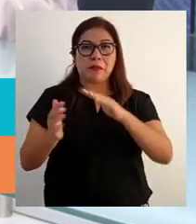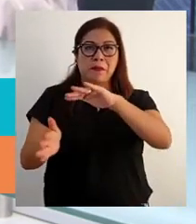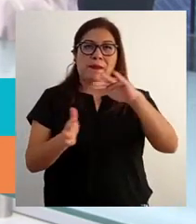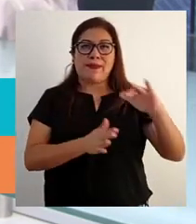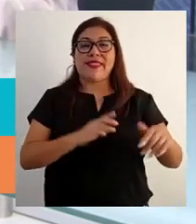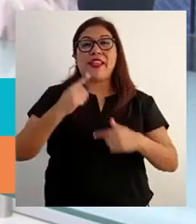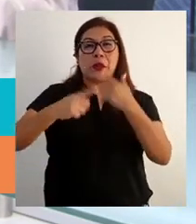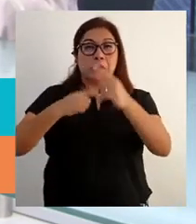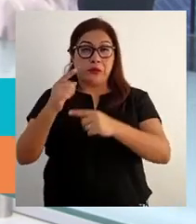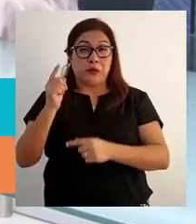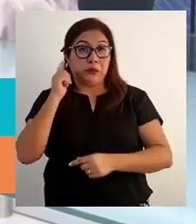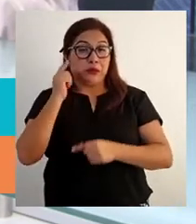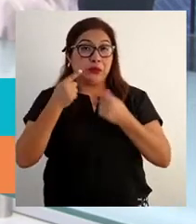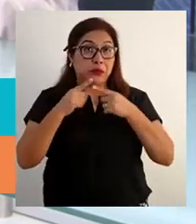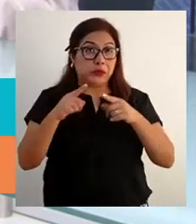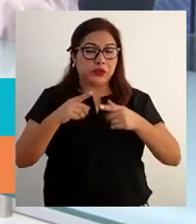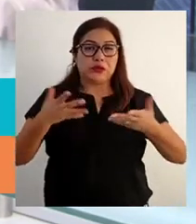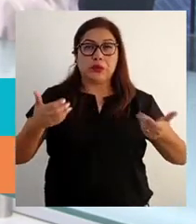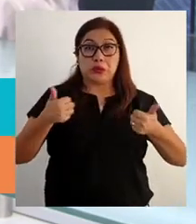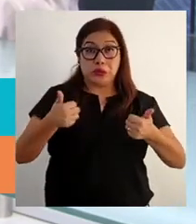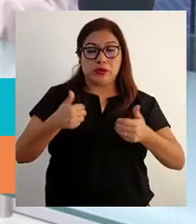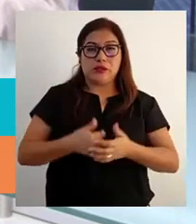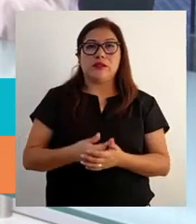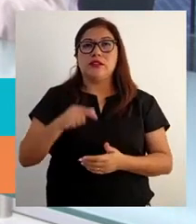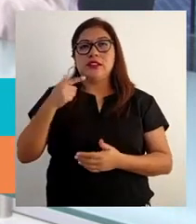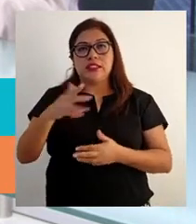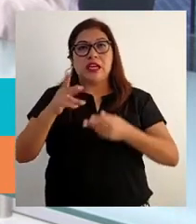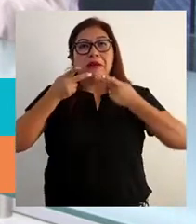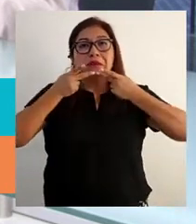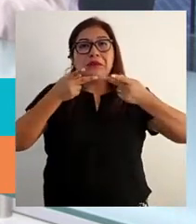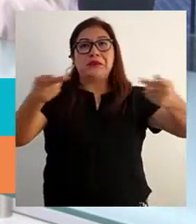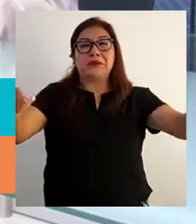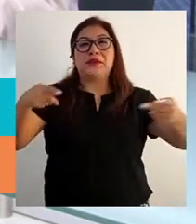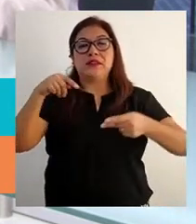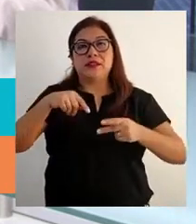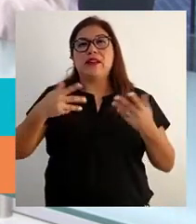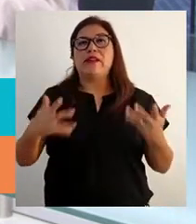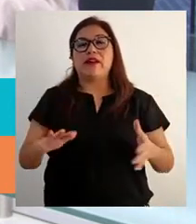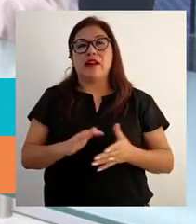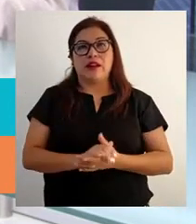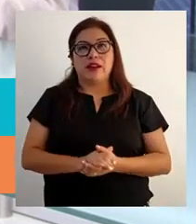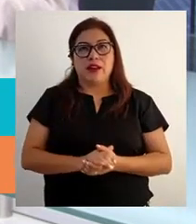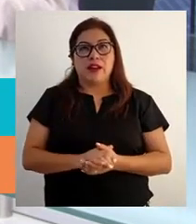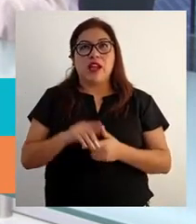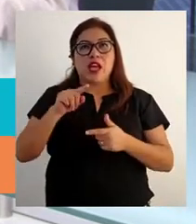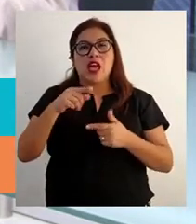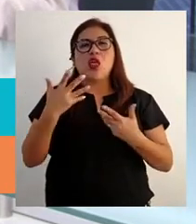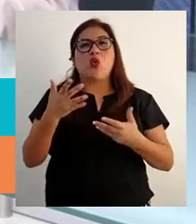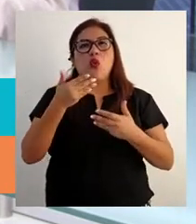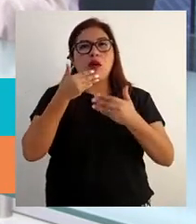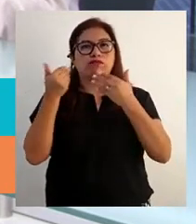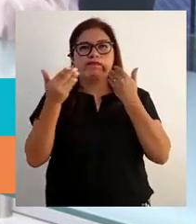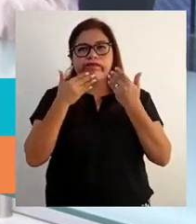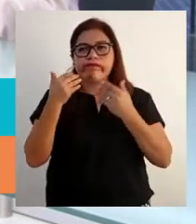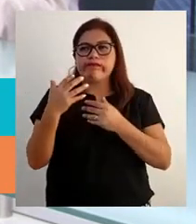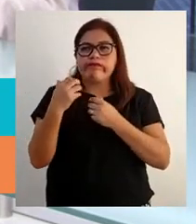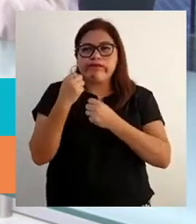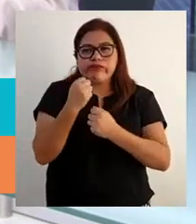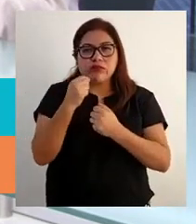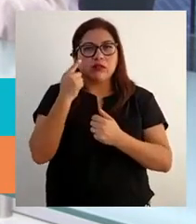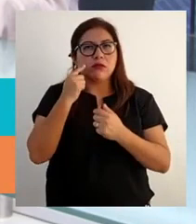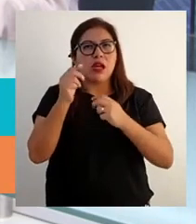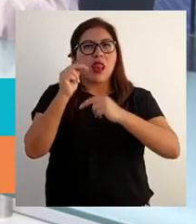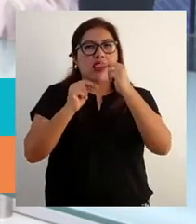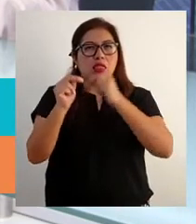comento que ya se publicó los lineamientos del fortalecimiento y desarrollo de los emprendimientos de los ciudadanos